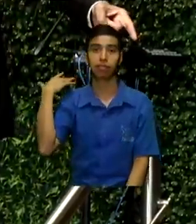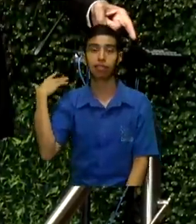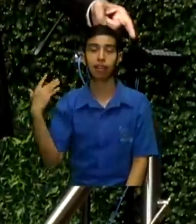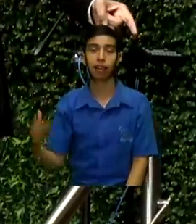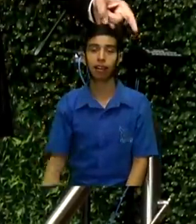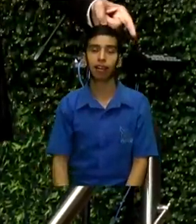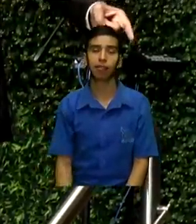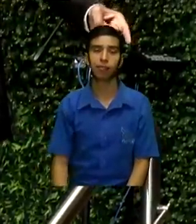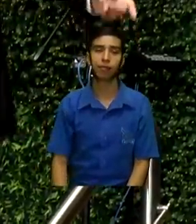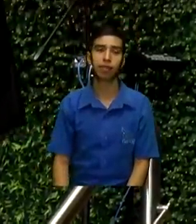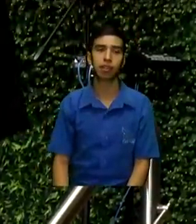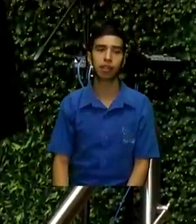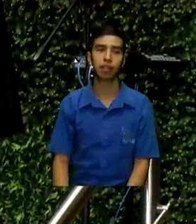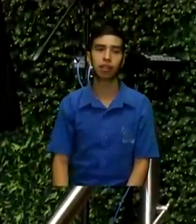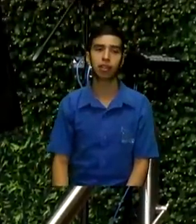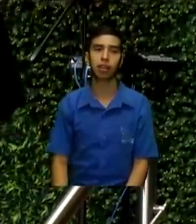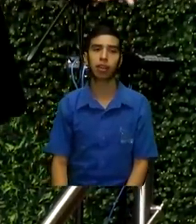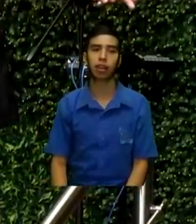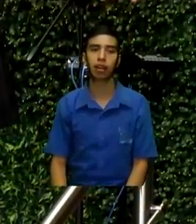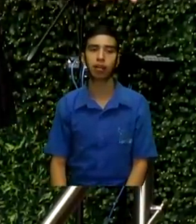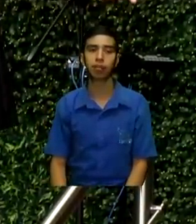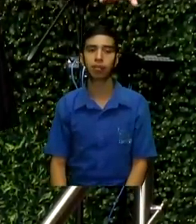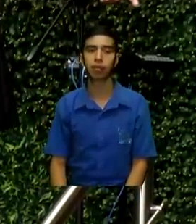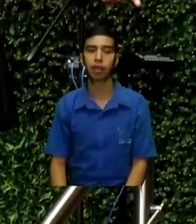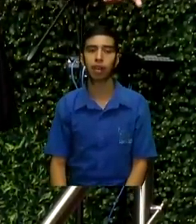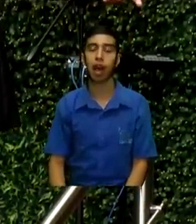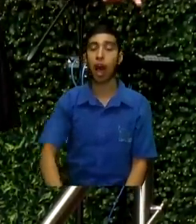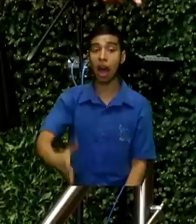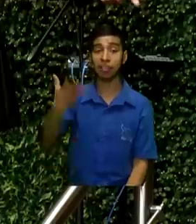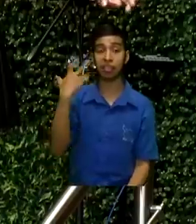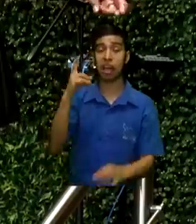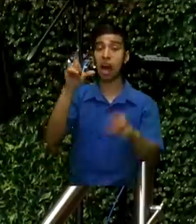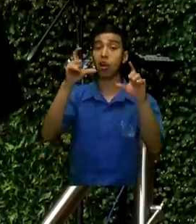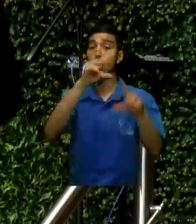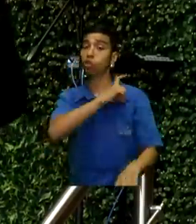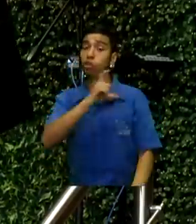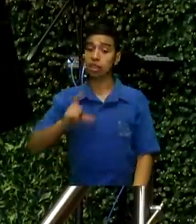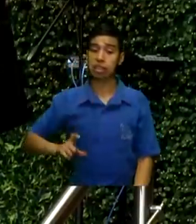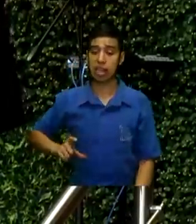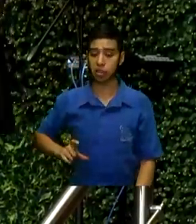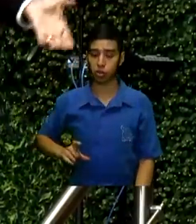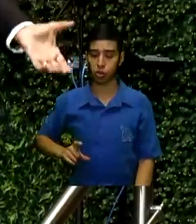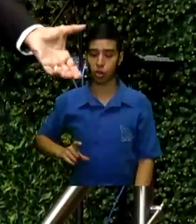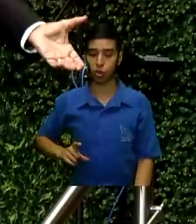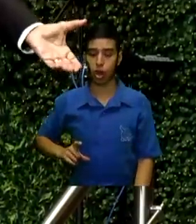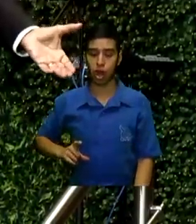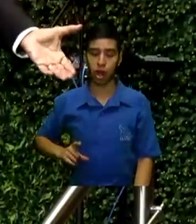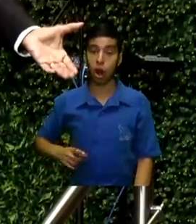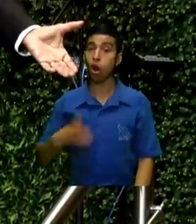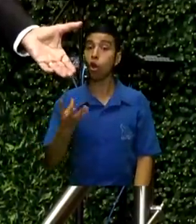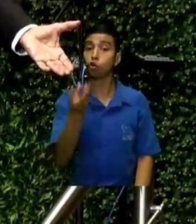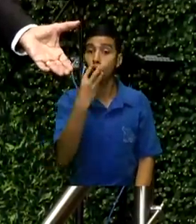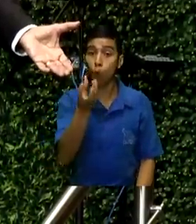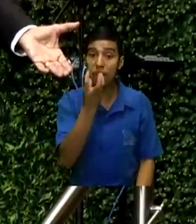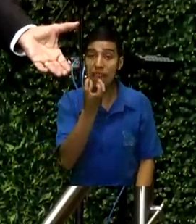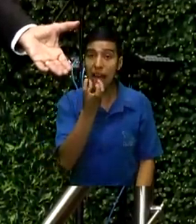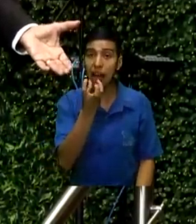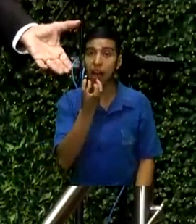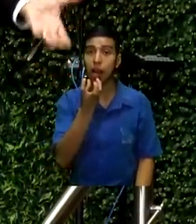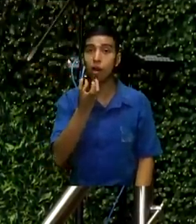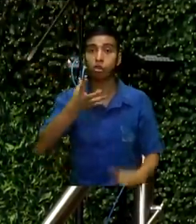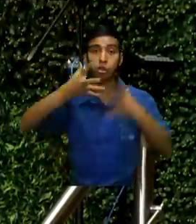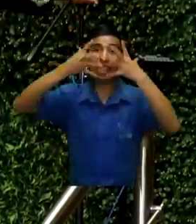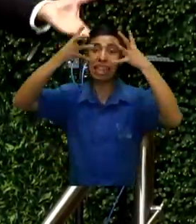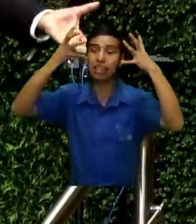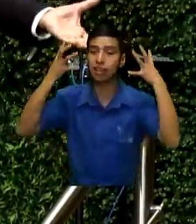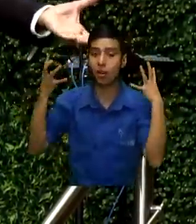romano. Los metían a que se los comieran los leones. Los agarraban los gladiadores.